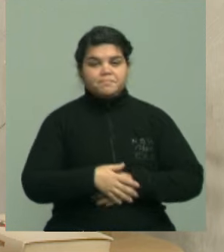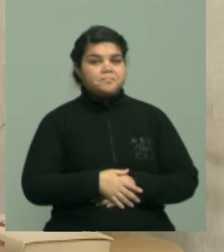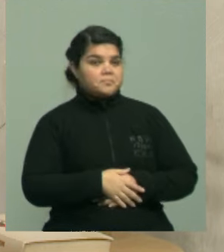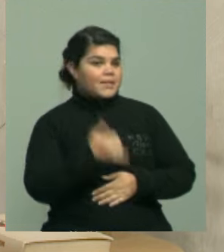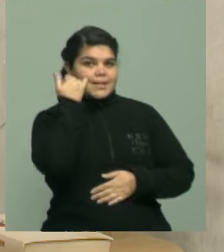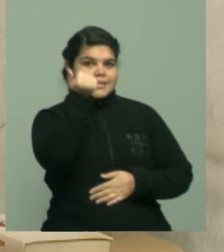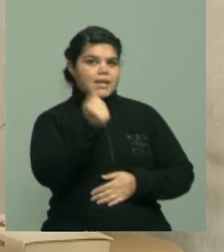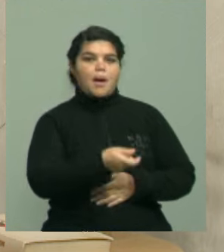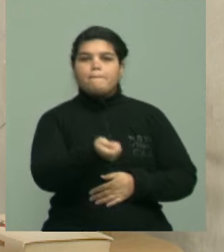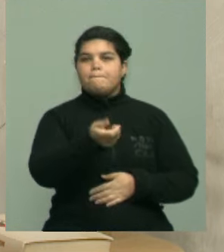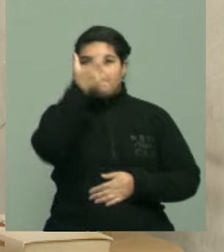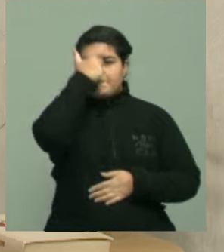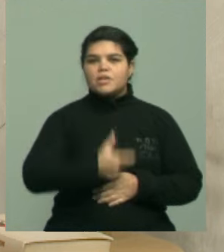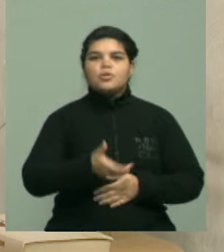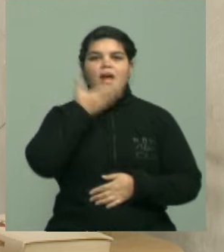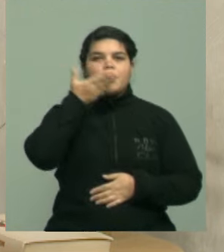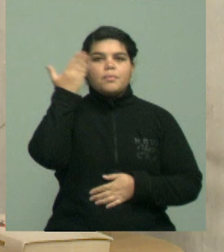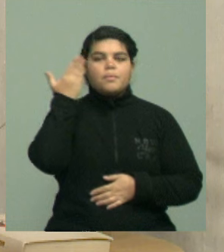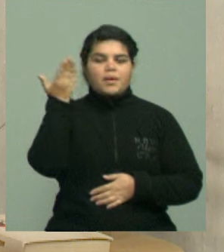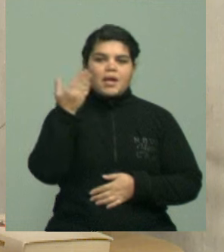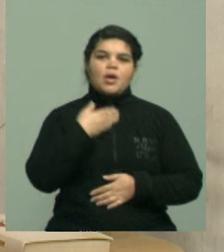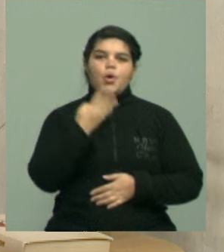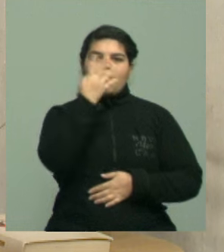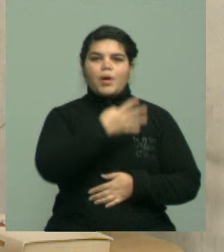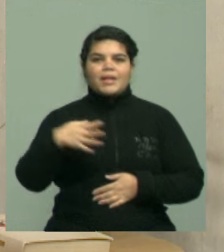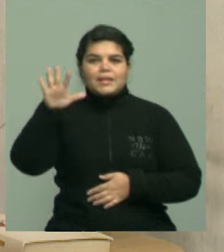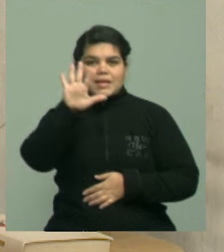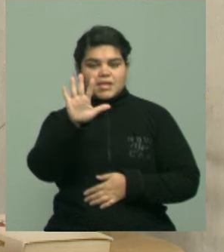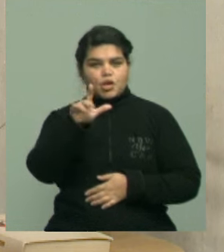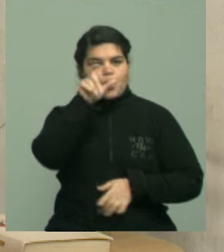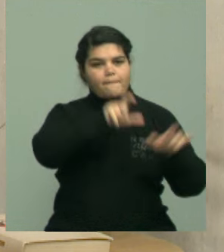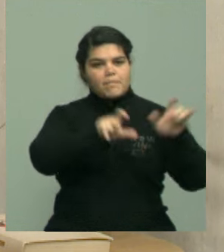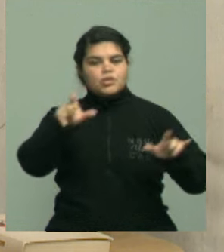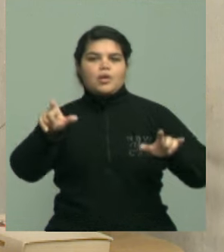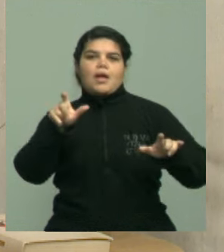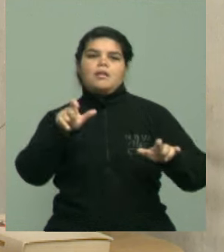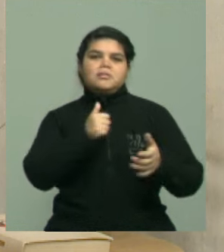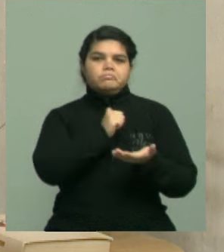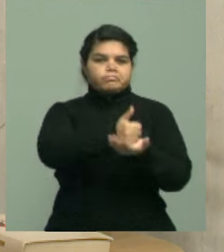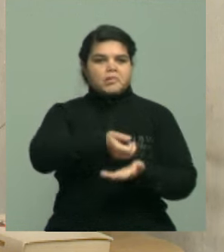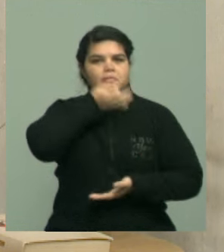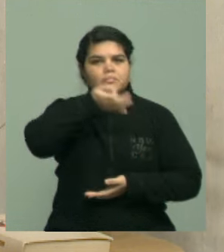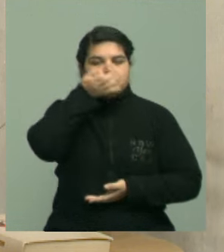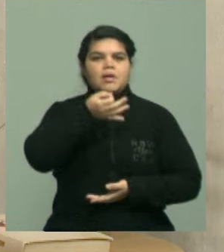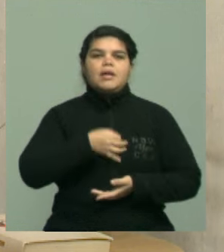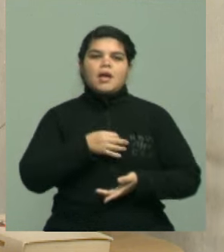45 expositores, estanes, que van a estar en la feria exponiendo genética de semilla, medicina,